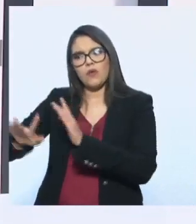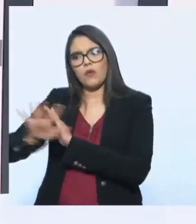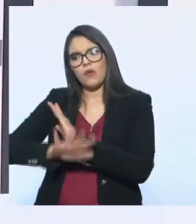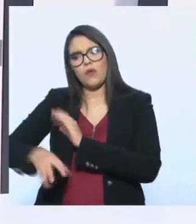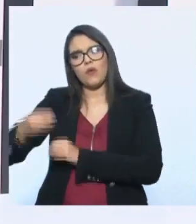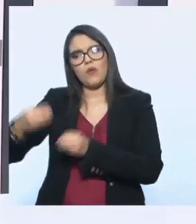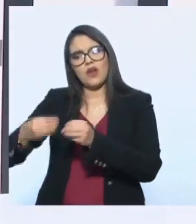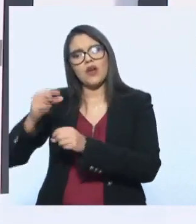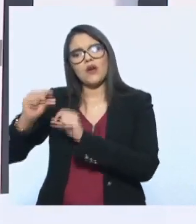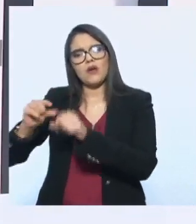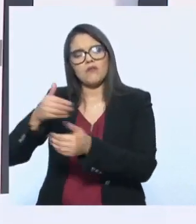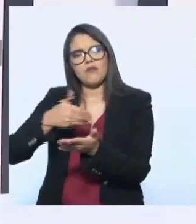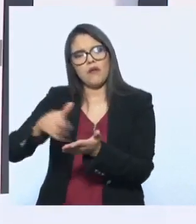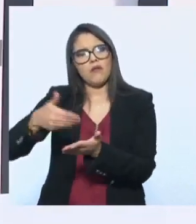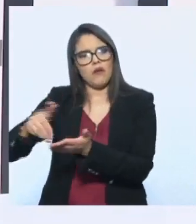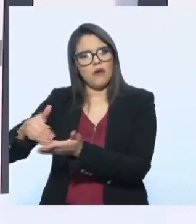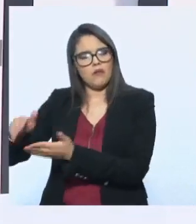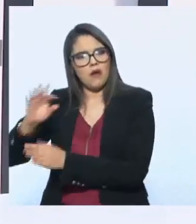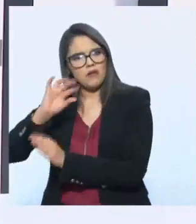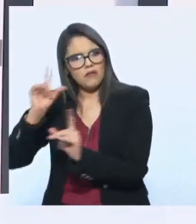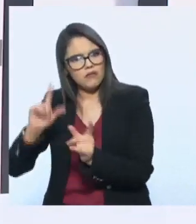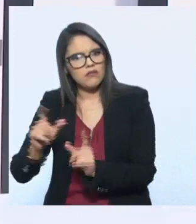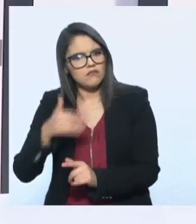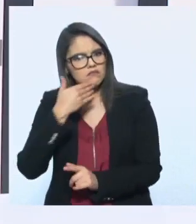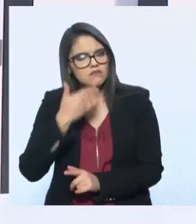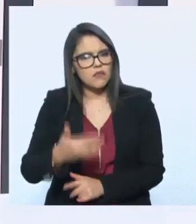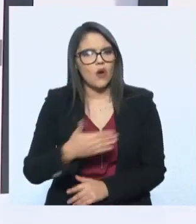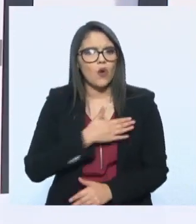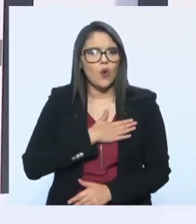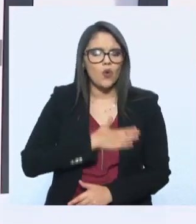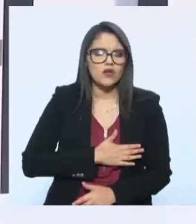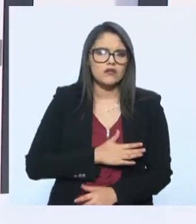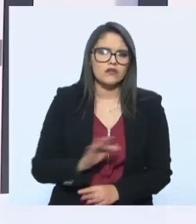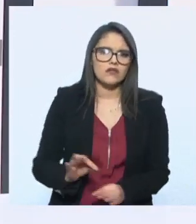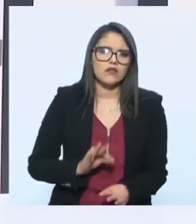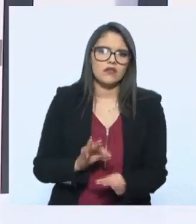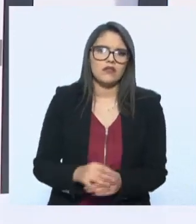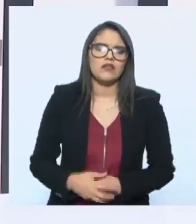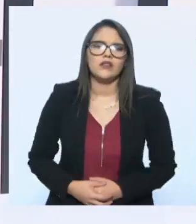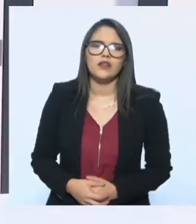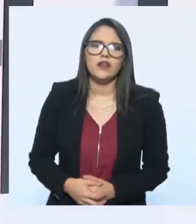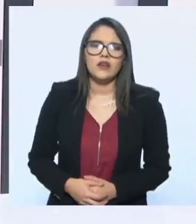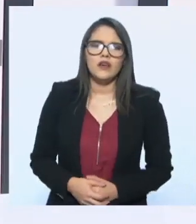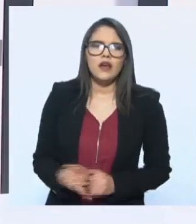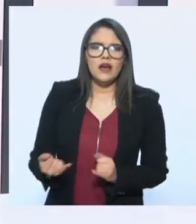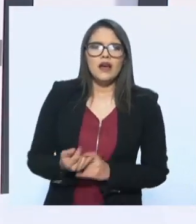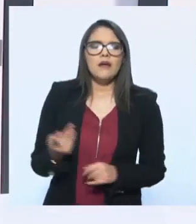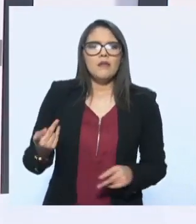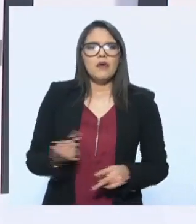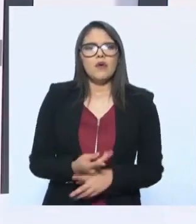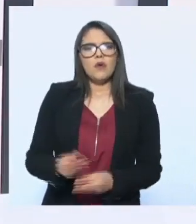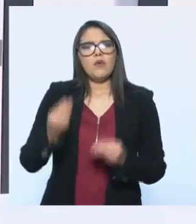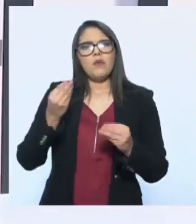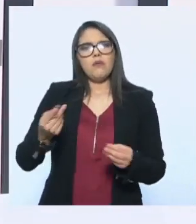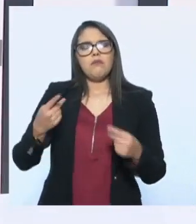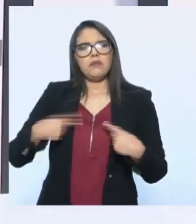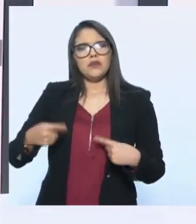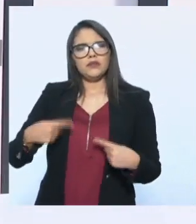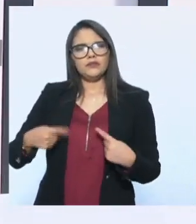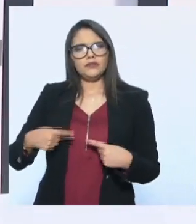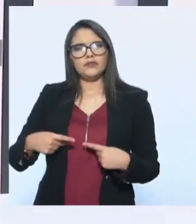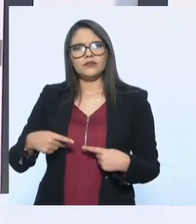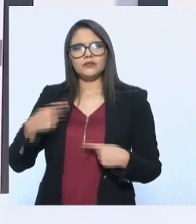en la capital. Porque sí, hablamos de la cuestión de violación de las mujeres, pero también hablemos de cuántos homicidas han quedado